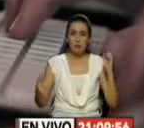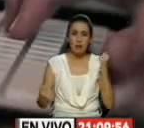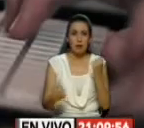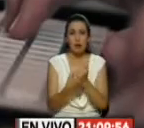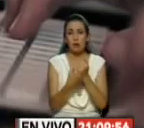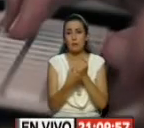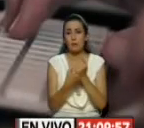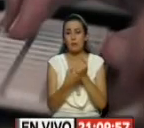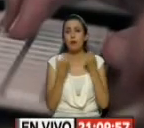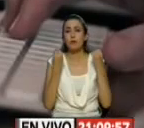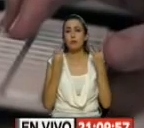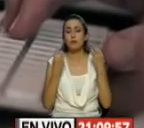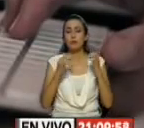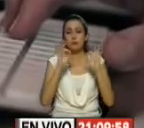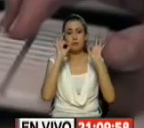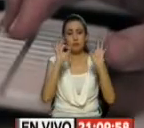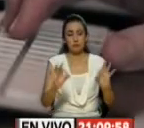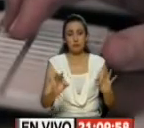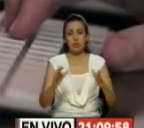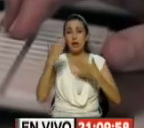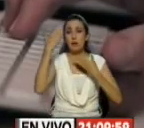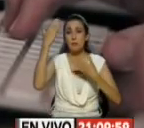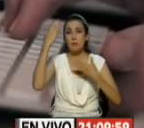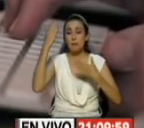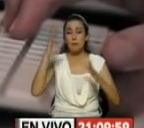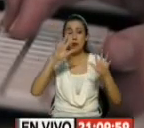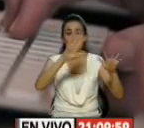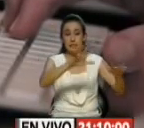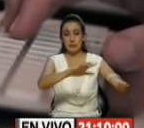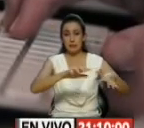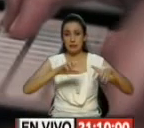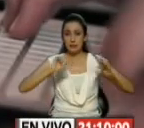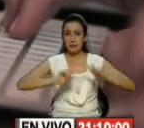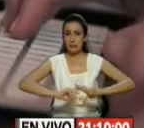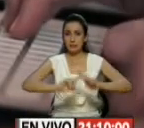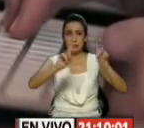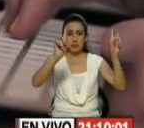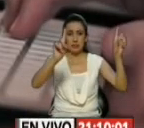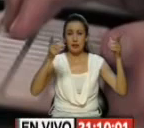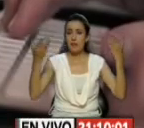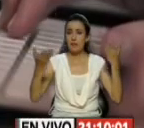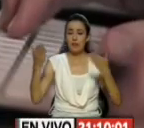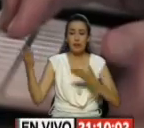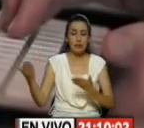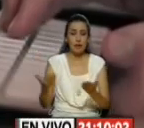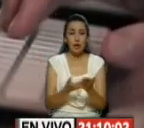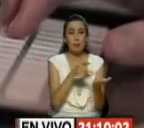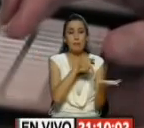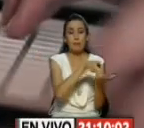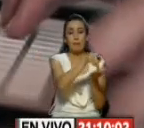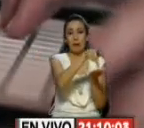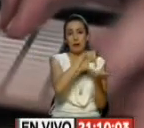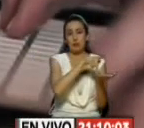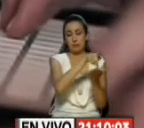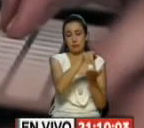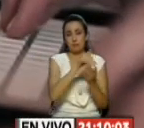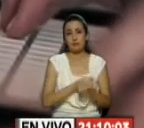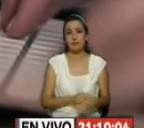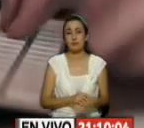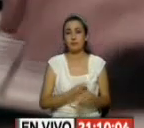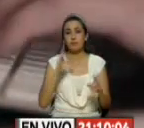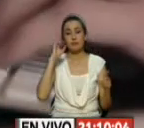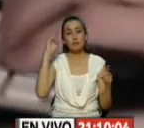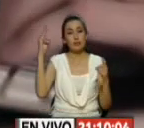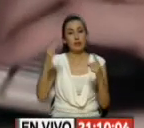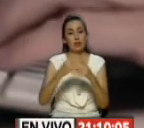apoyado con autenticidad la política agrícola, objetiva y diferenciada hacia el pago de la deuda agropecuaria. Es el mensaje